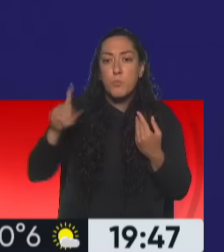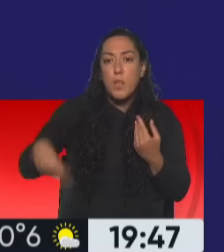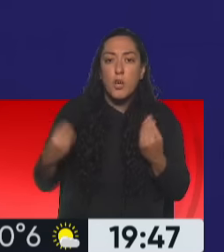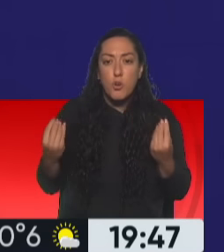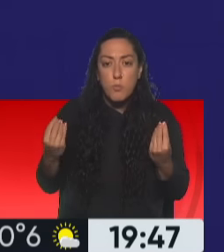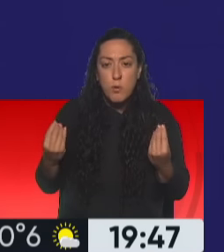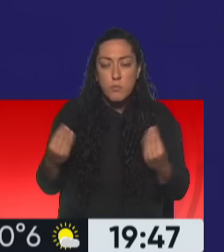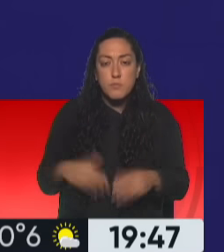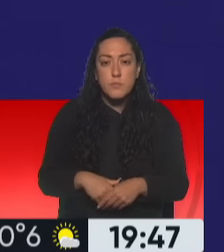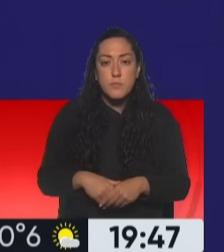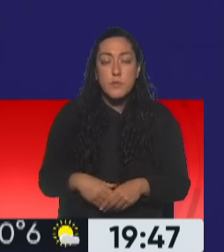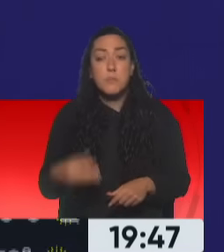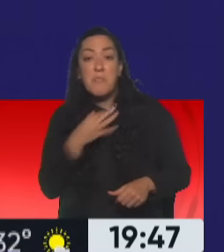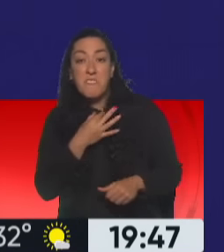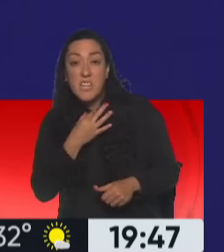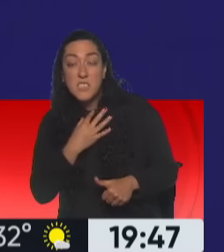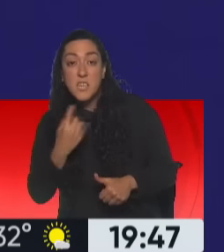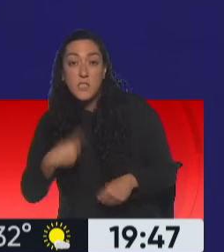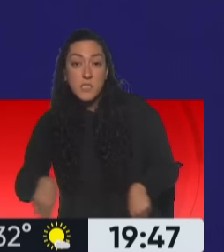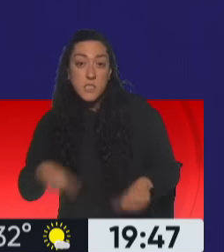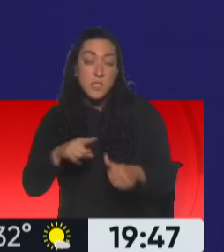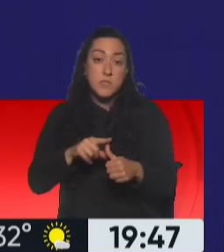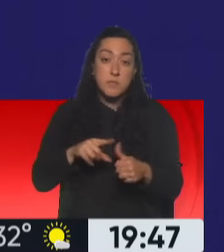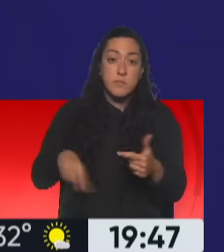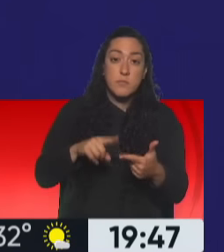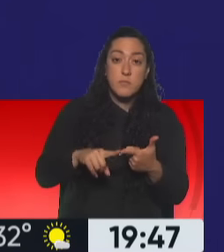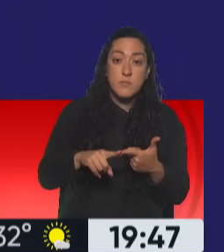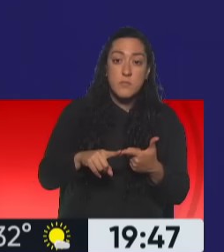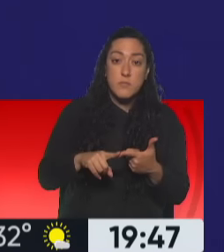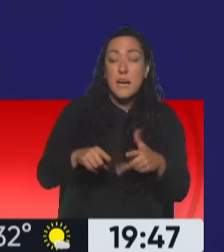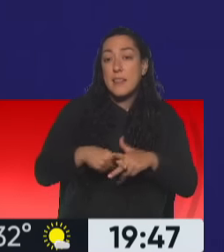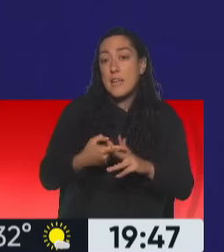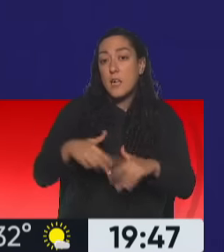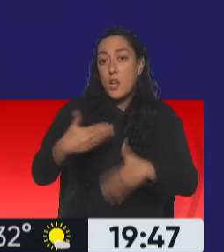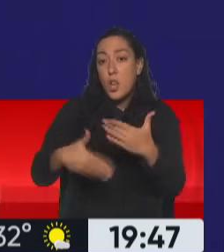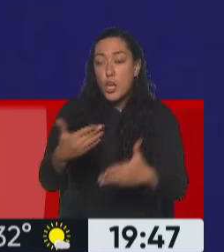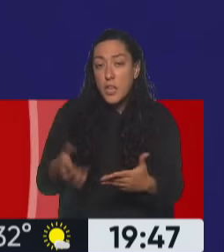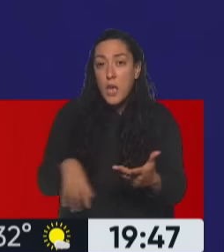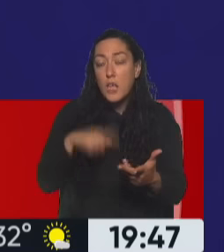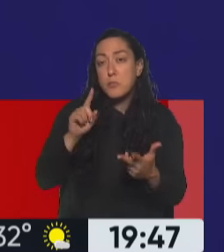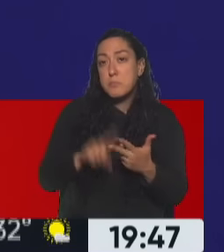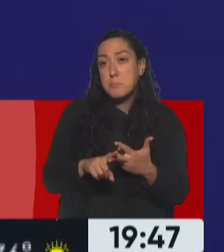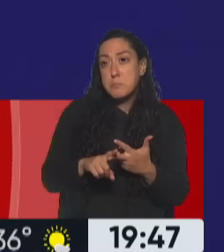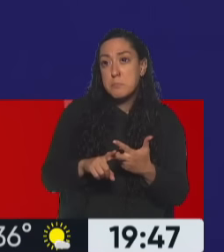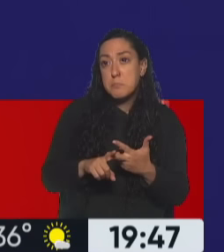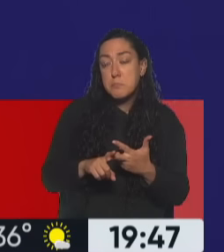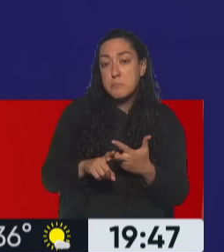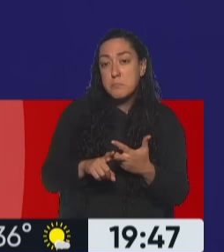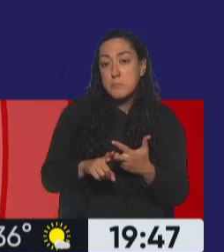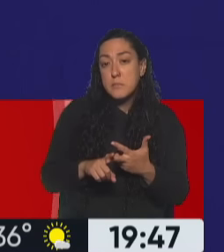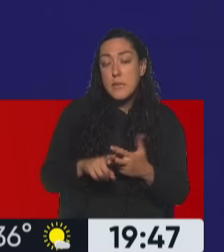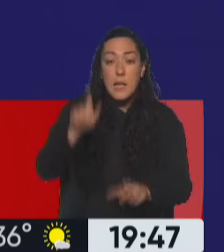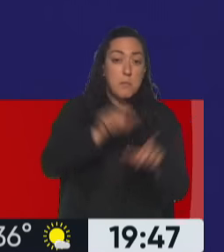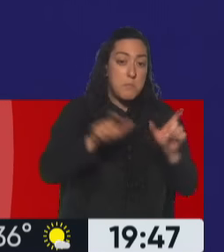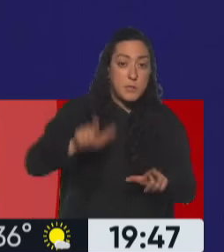Lo determinan las preferencias, lo determina la tecnología, lo determinan las